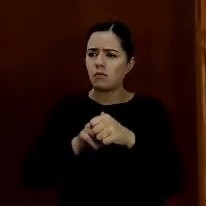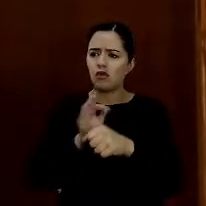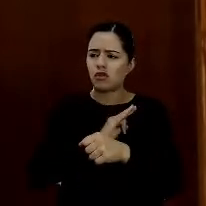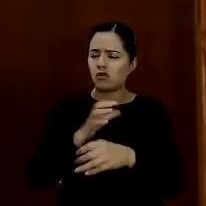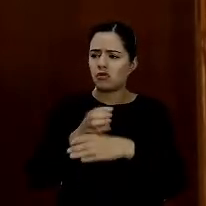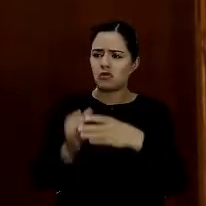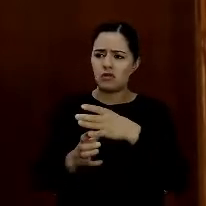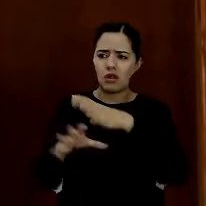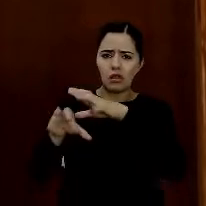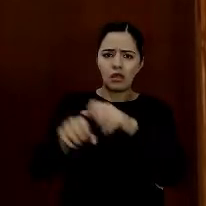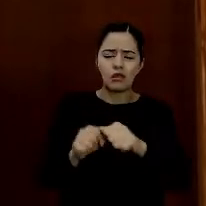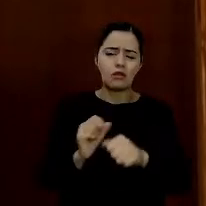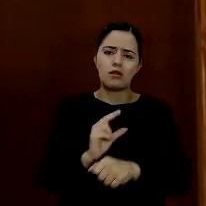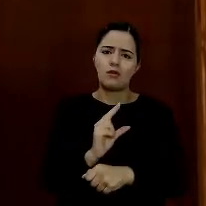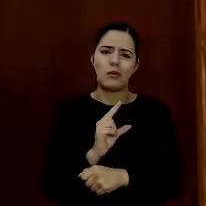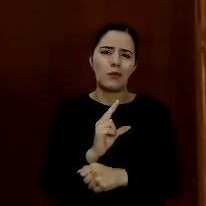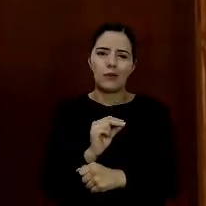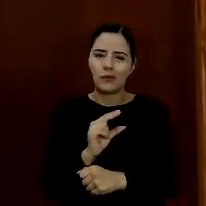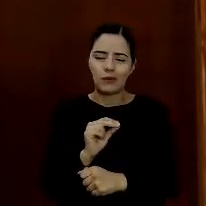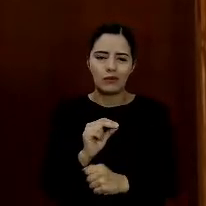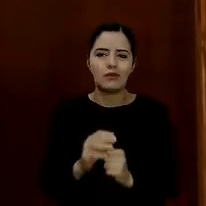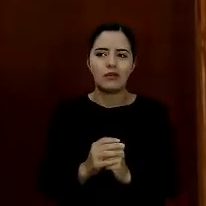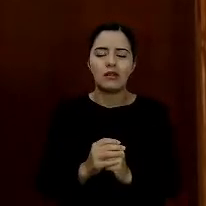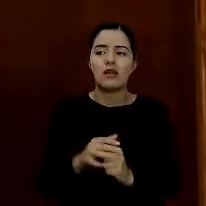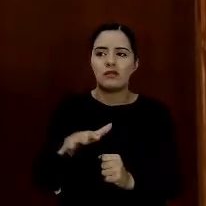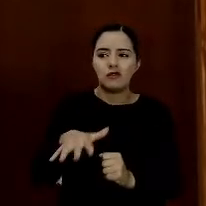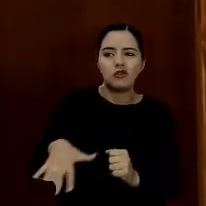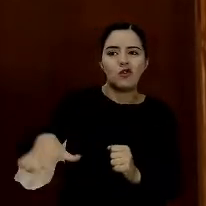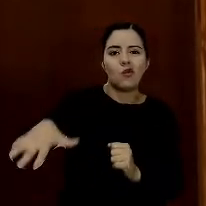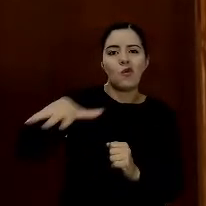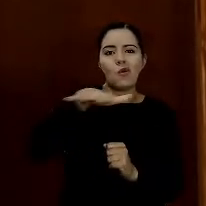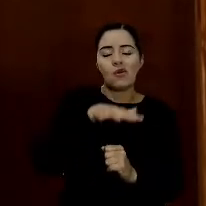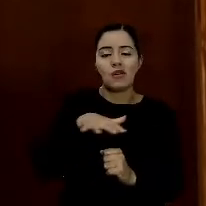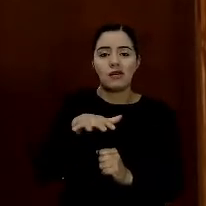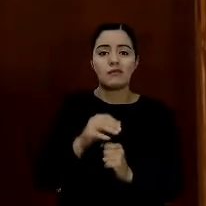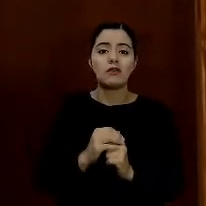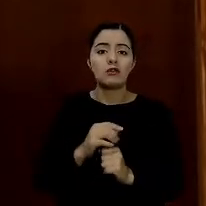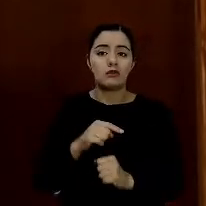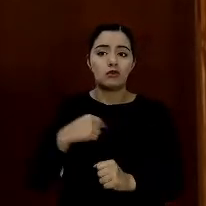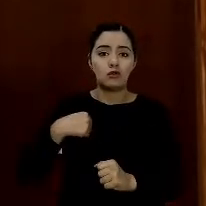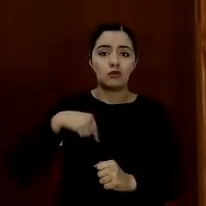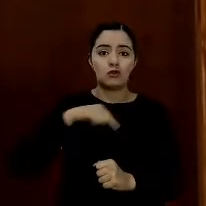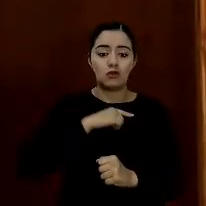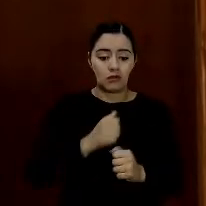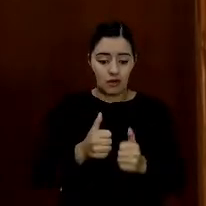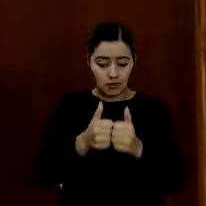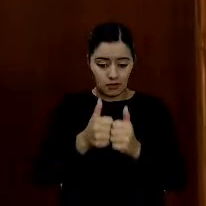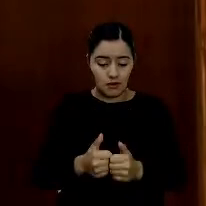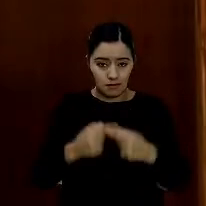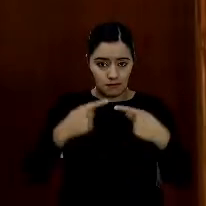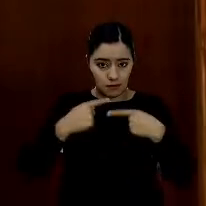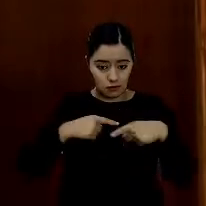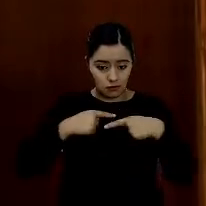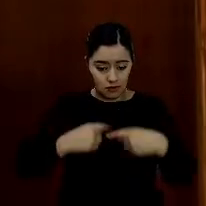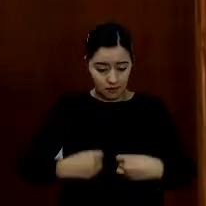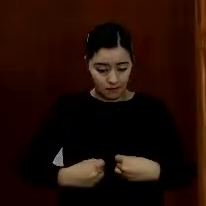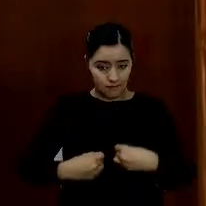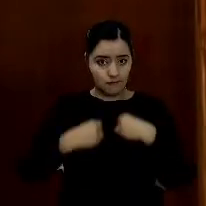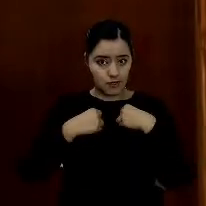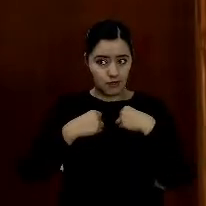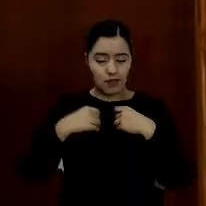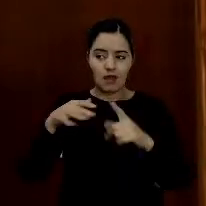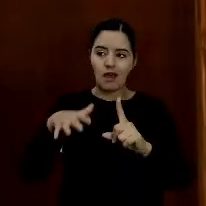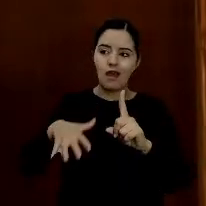refieren respectivamente al entorno físico que rodea a las personas